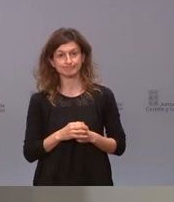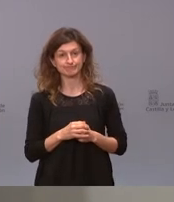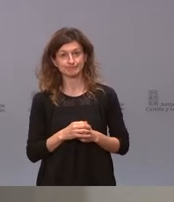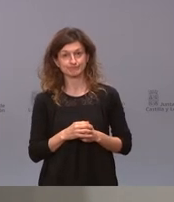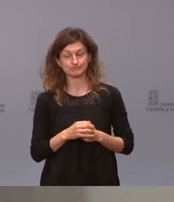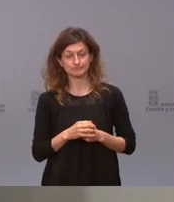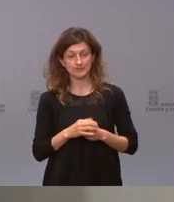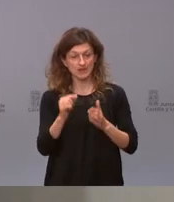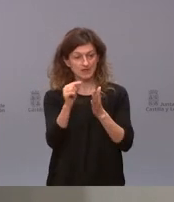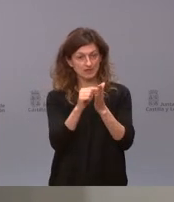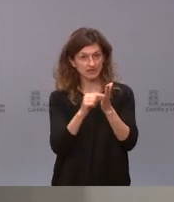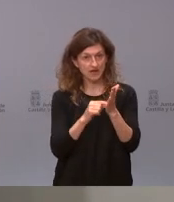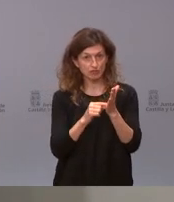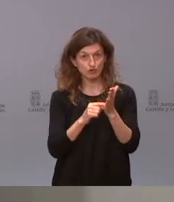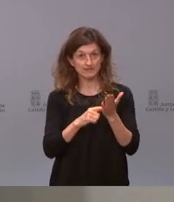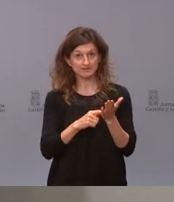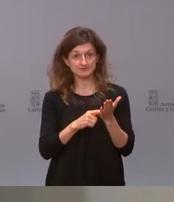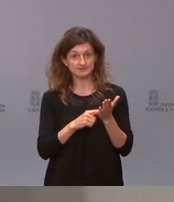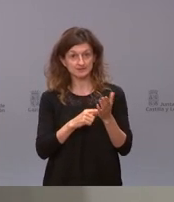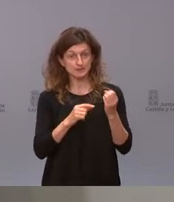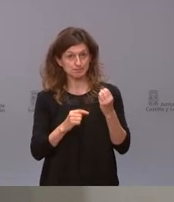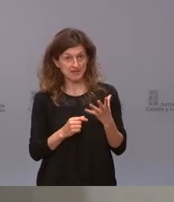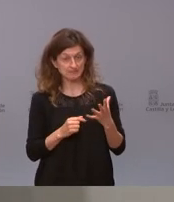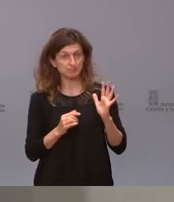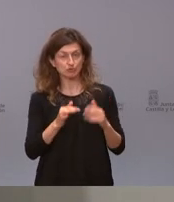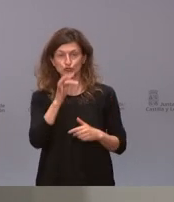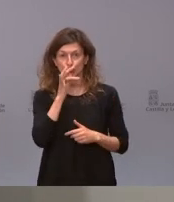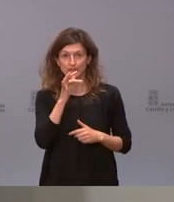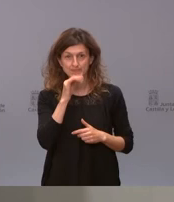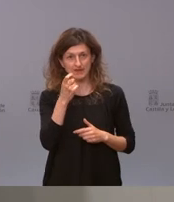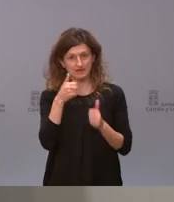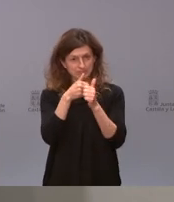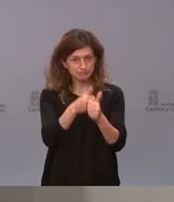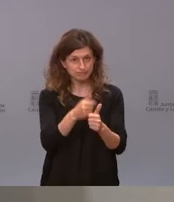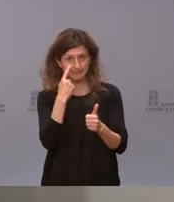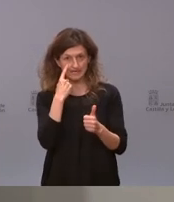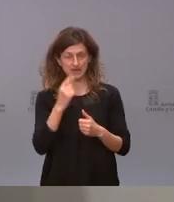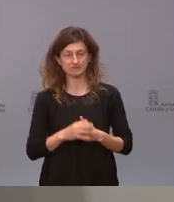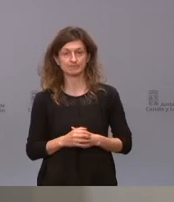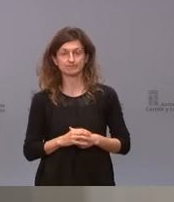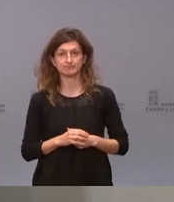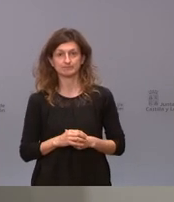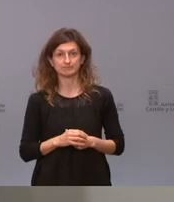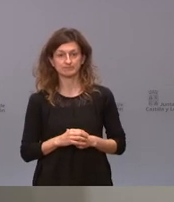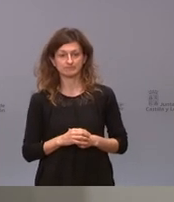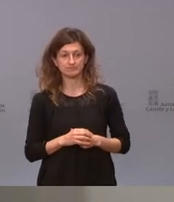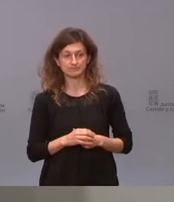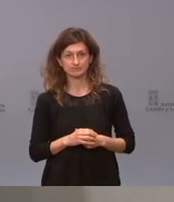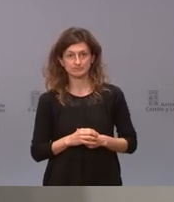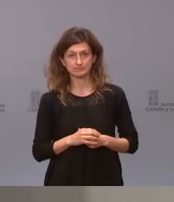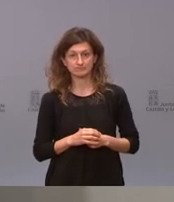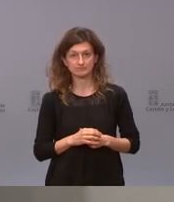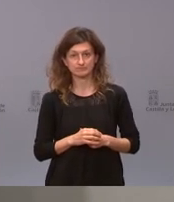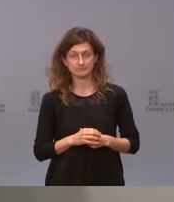indicadores que están bien pero que todavía hay que seguir vigilando antes de finalizar